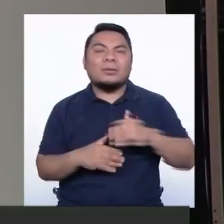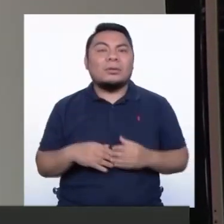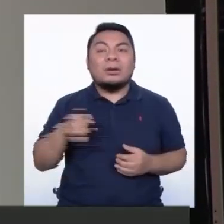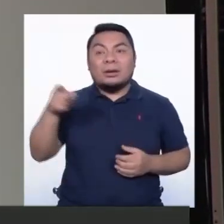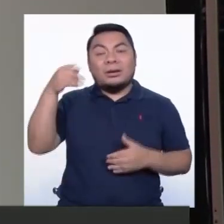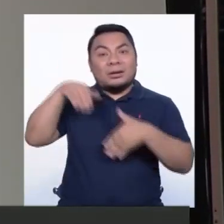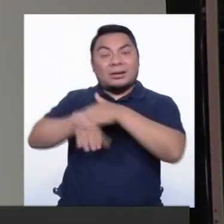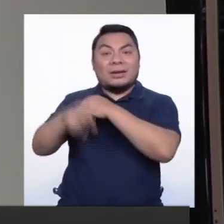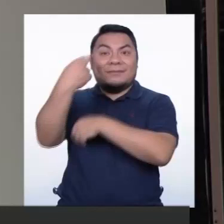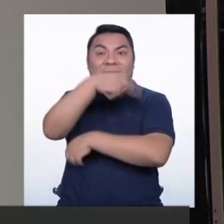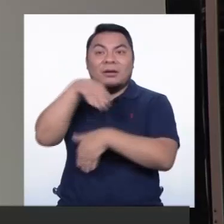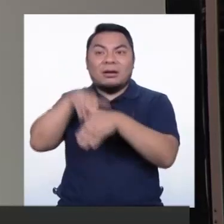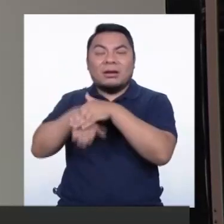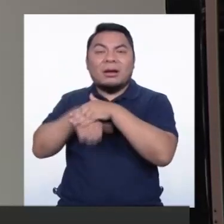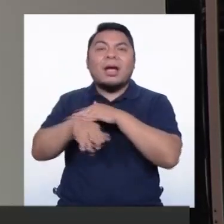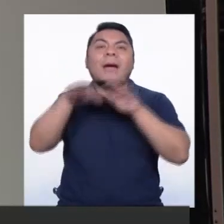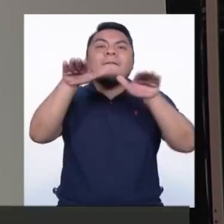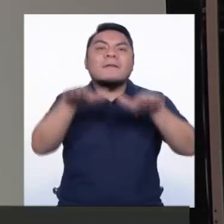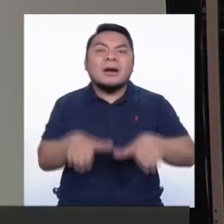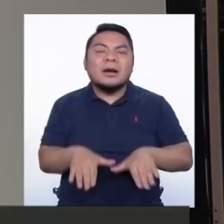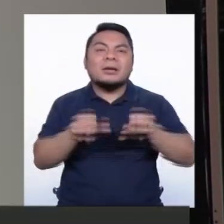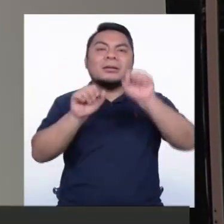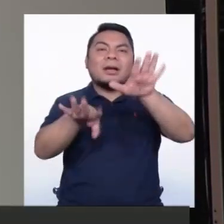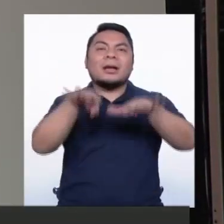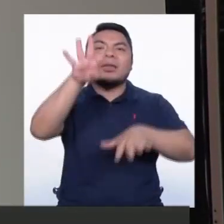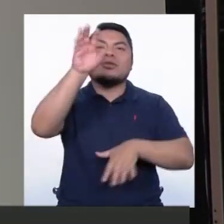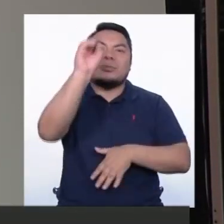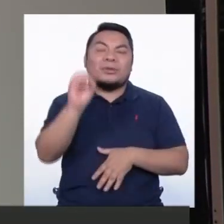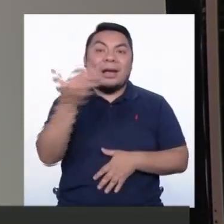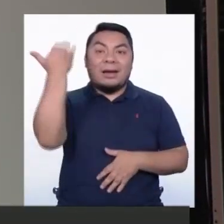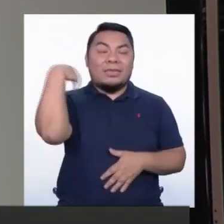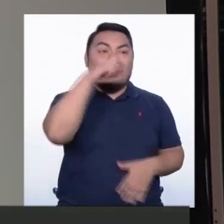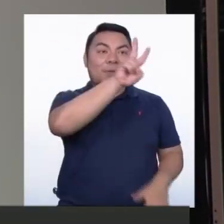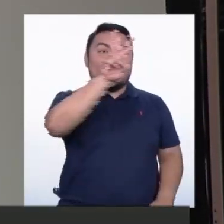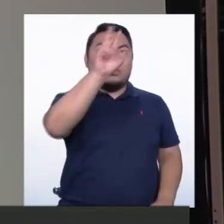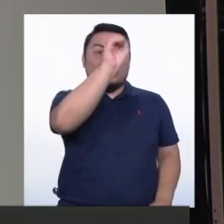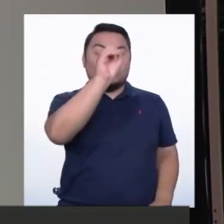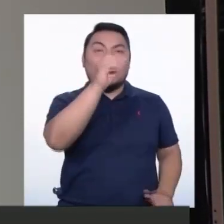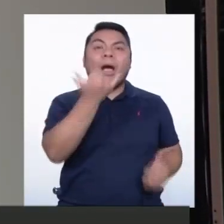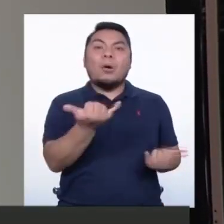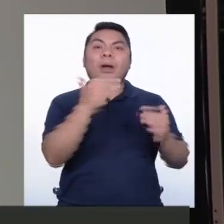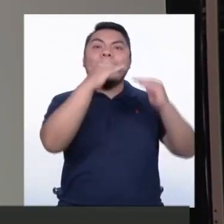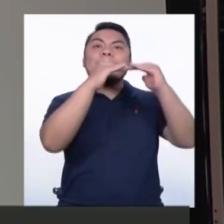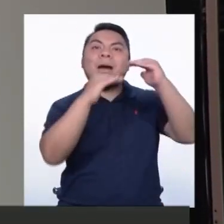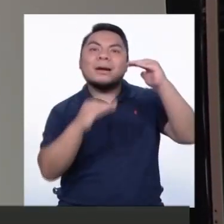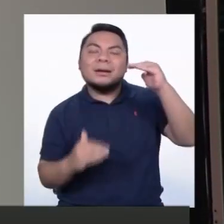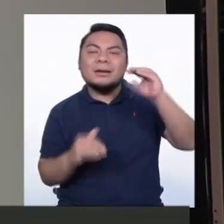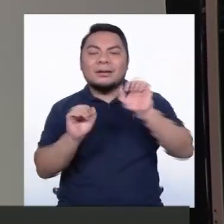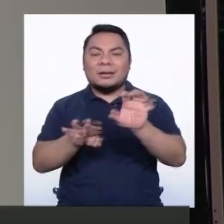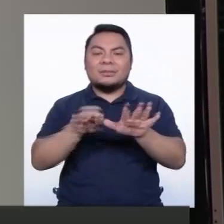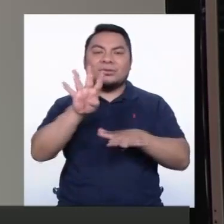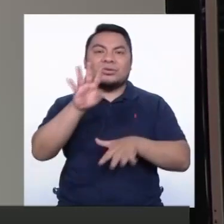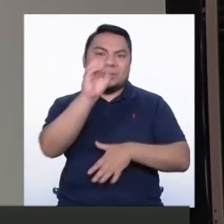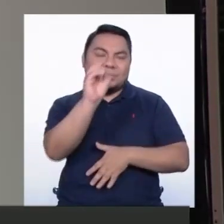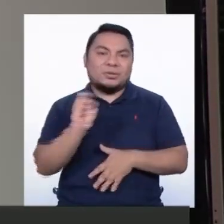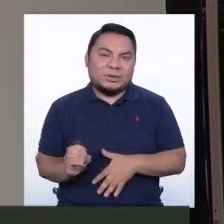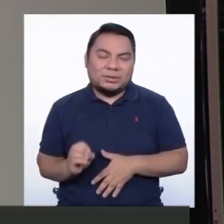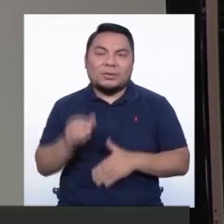de 22% a 14% de casos de hospitalización